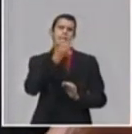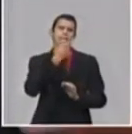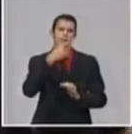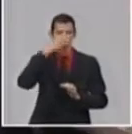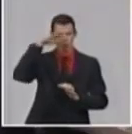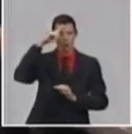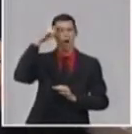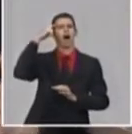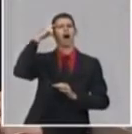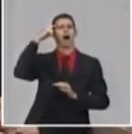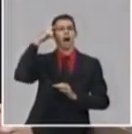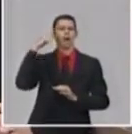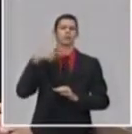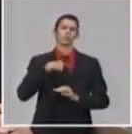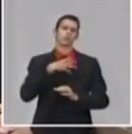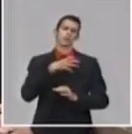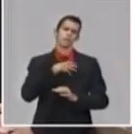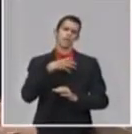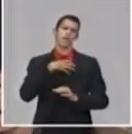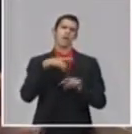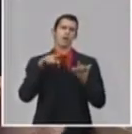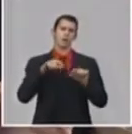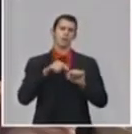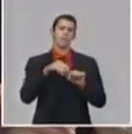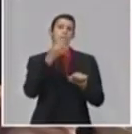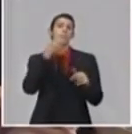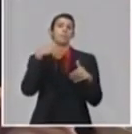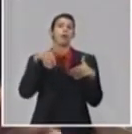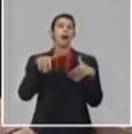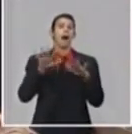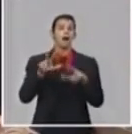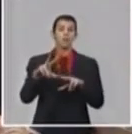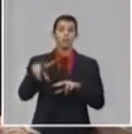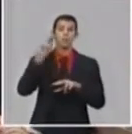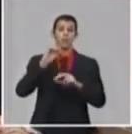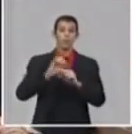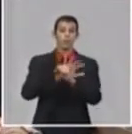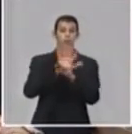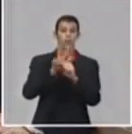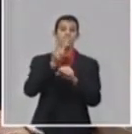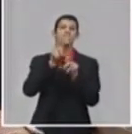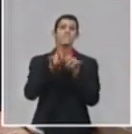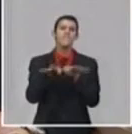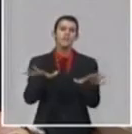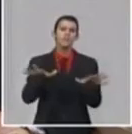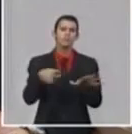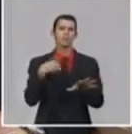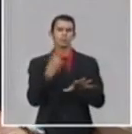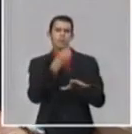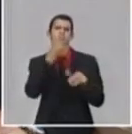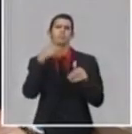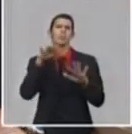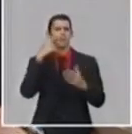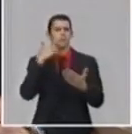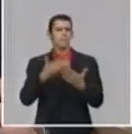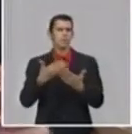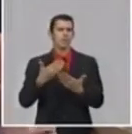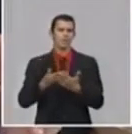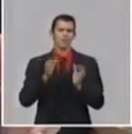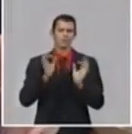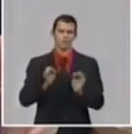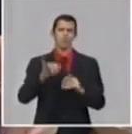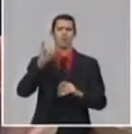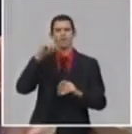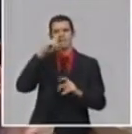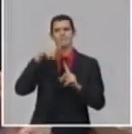que se seleccionó para atacar este virus, un virus nuevo que no se conocía. Y el